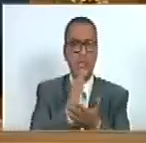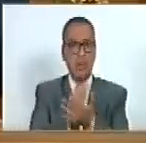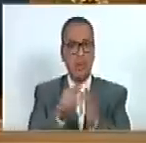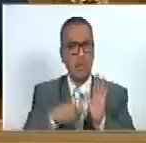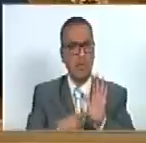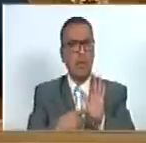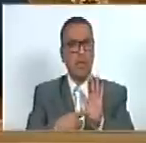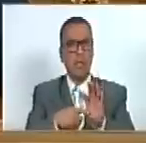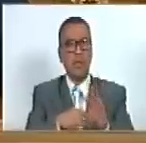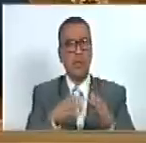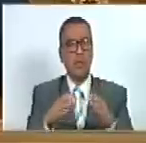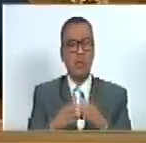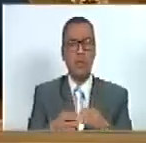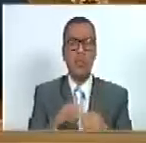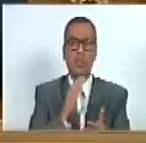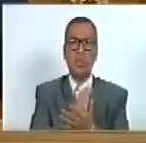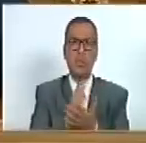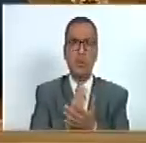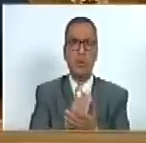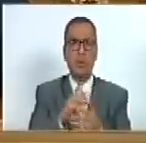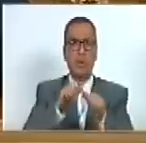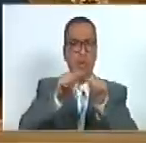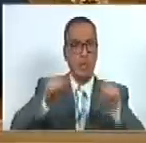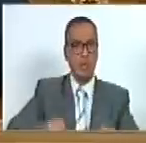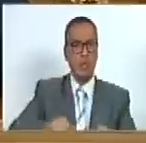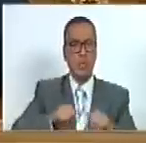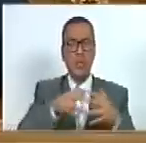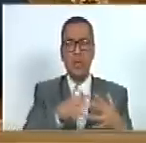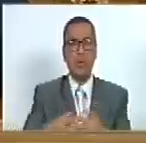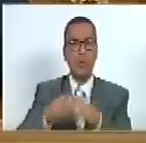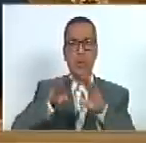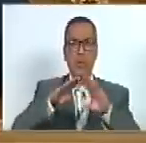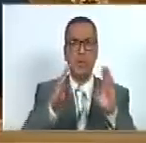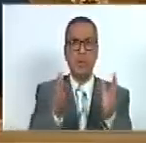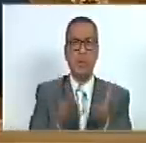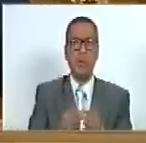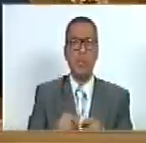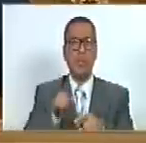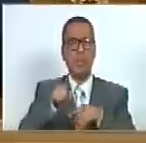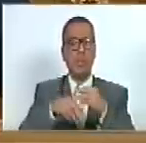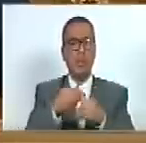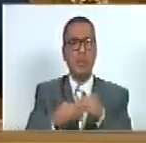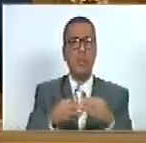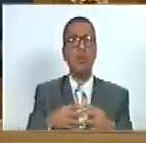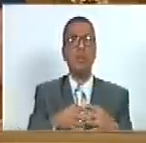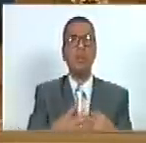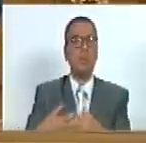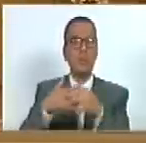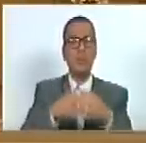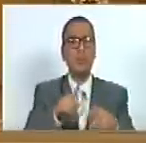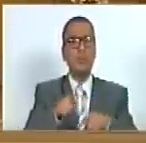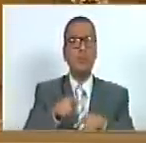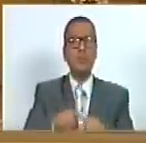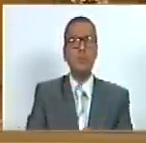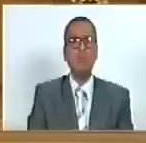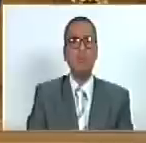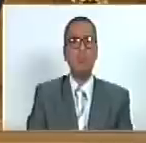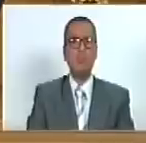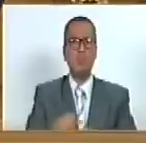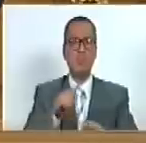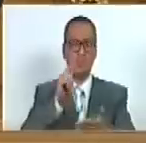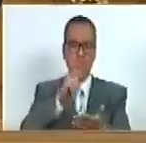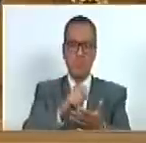las agresiones constantes del sistema imperialista mundial de los Estados Unidos de Norteamérica mediante la